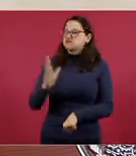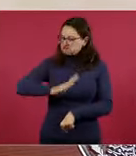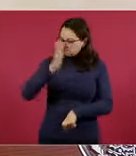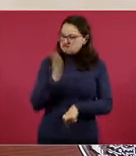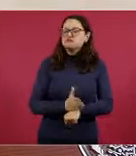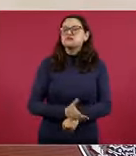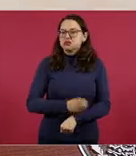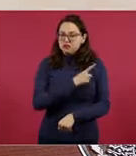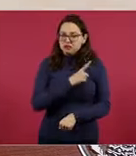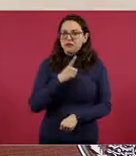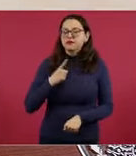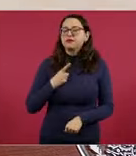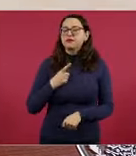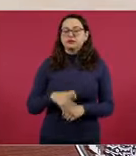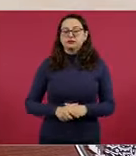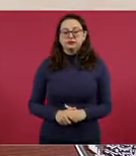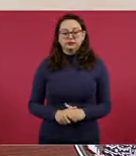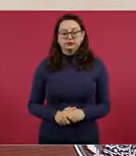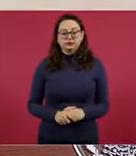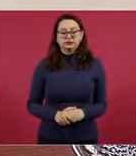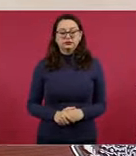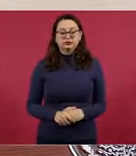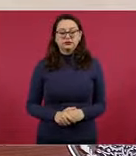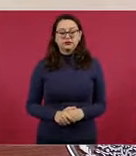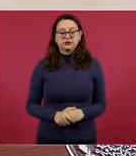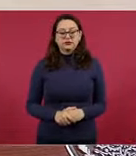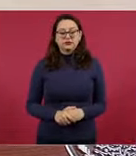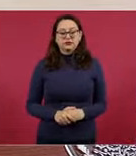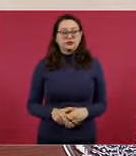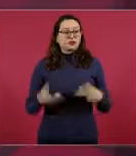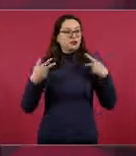literal. Bueno, fue